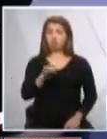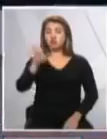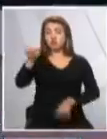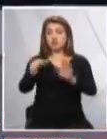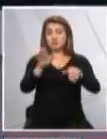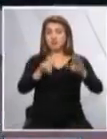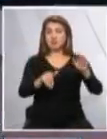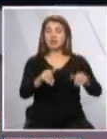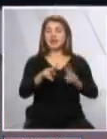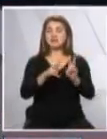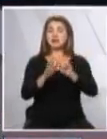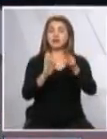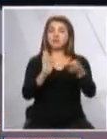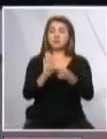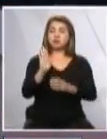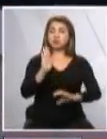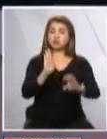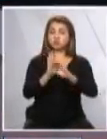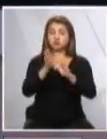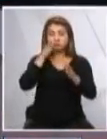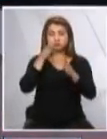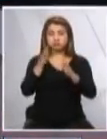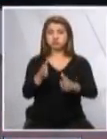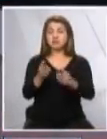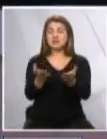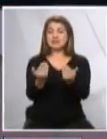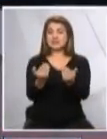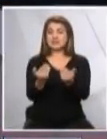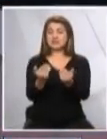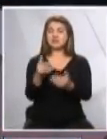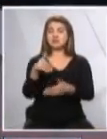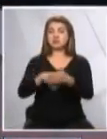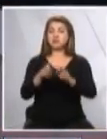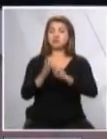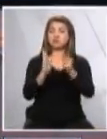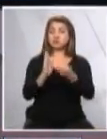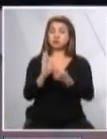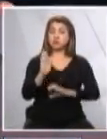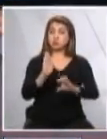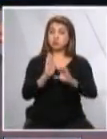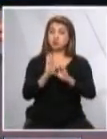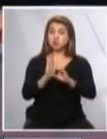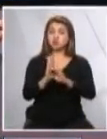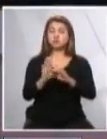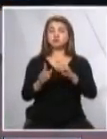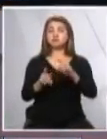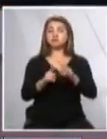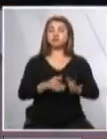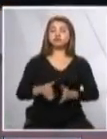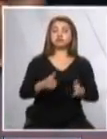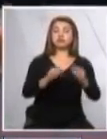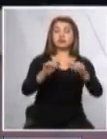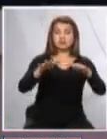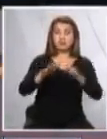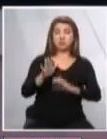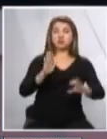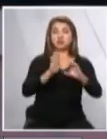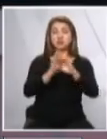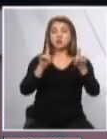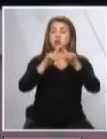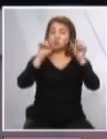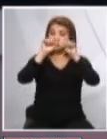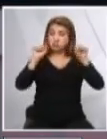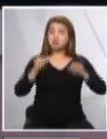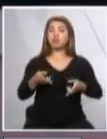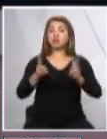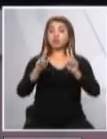a plebiscito y hacer una reforma constitucional que apunte a la necesidad de un plebiscito para reformar la Constitución por vía de Asamblea Constituyente, que es un mecanismo